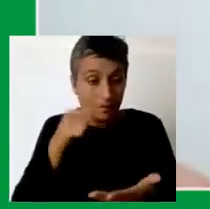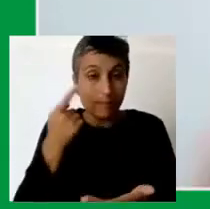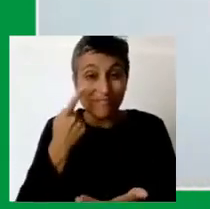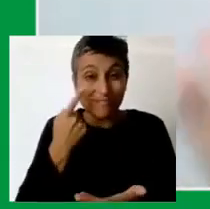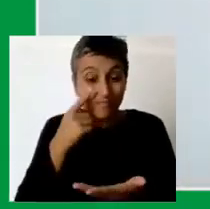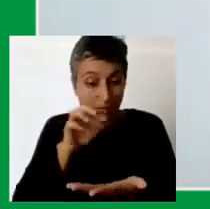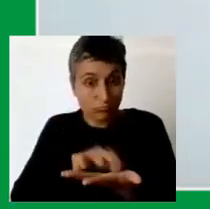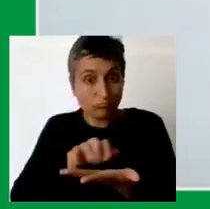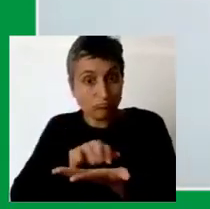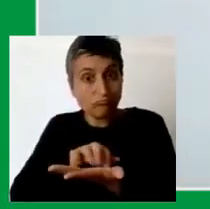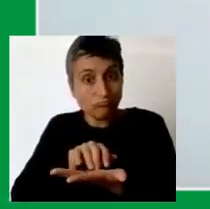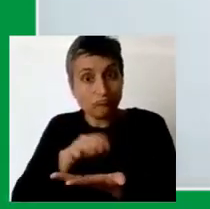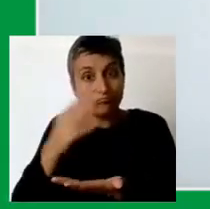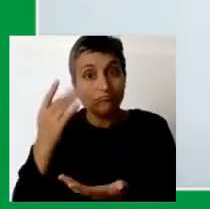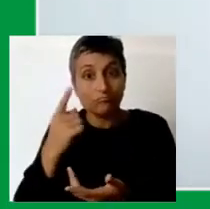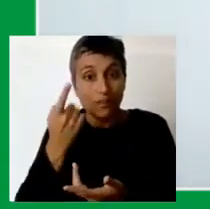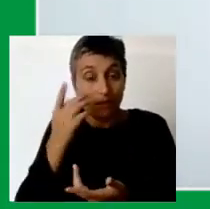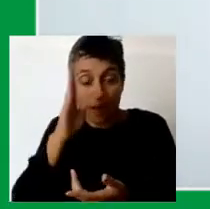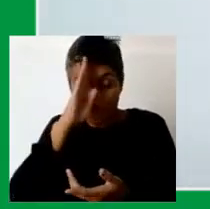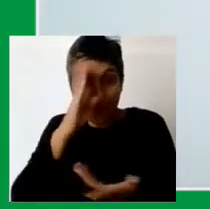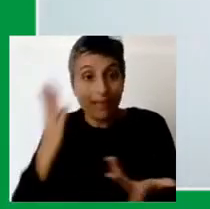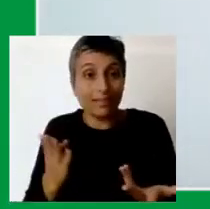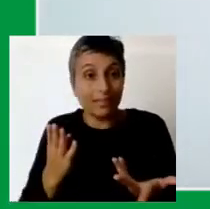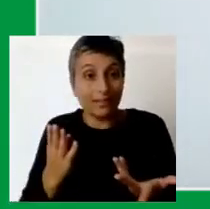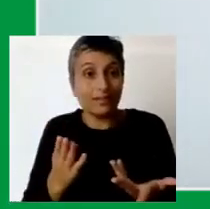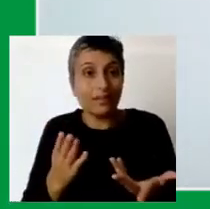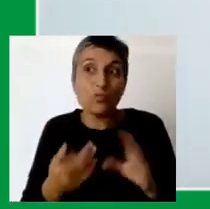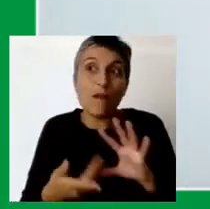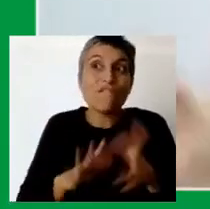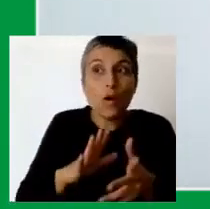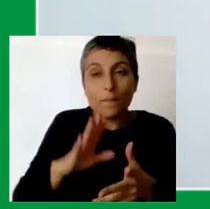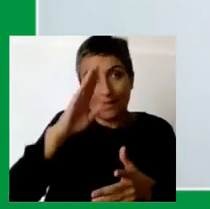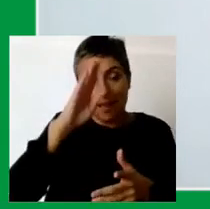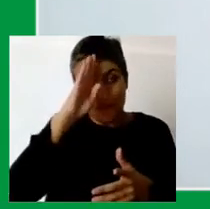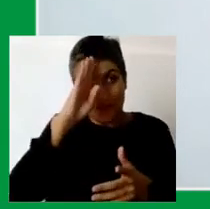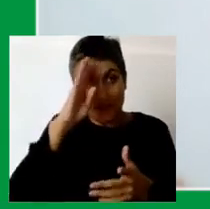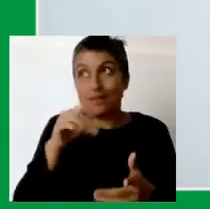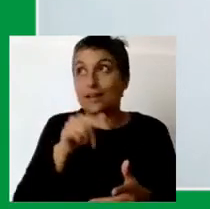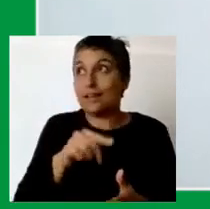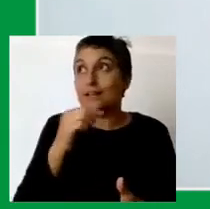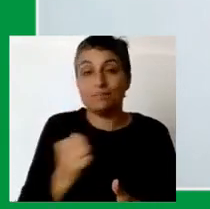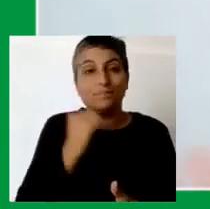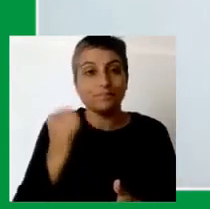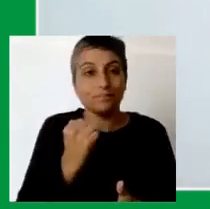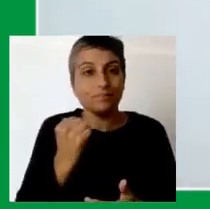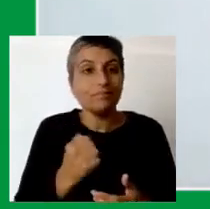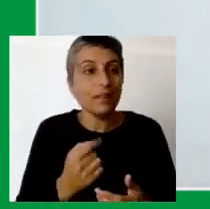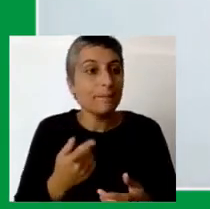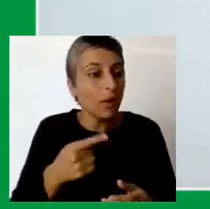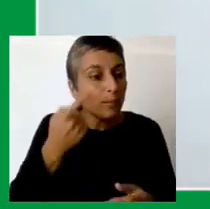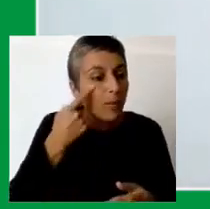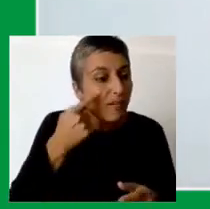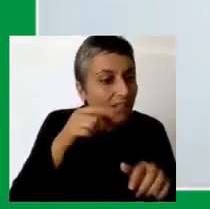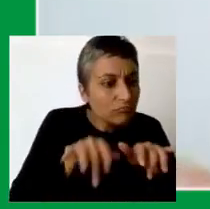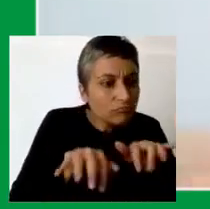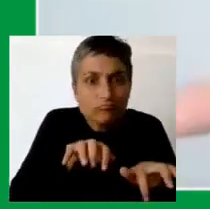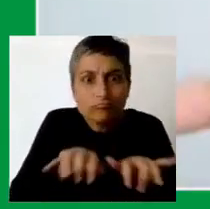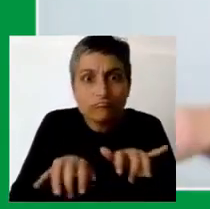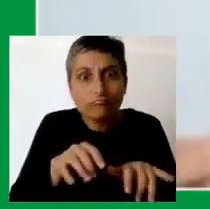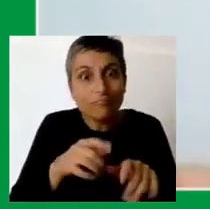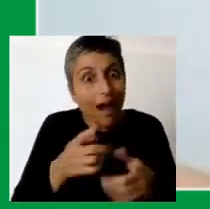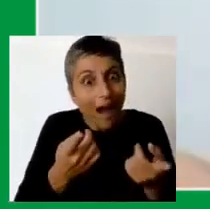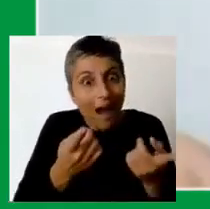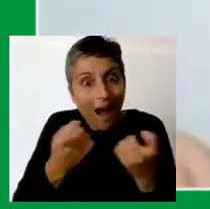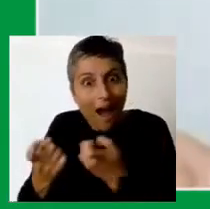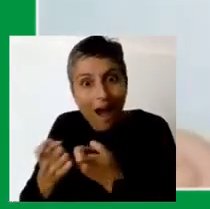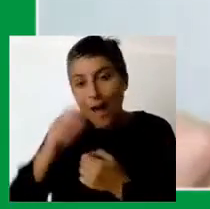de las formas, también lo dice ese estudio, es una de las formas de aprender. Muy importantes, aprender haciendo, ¿no? Con las manos en la masa. Entonces,